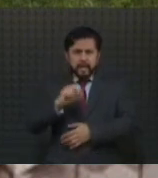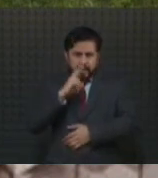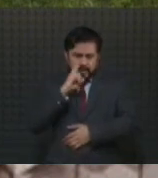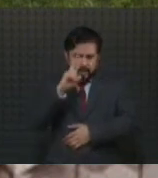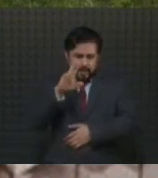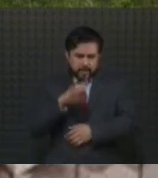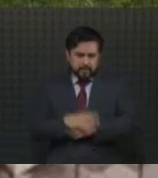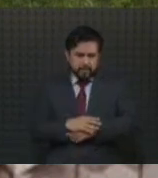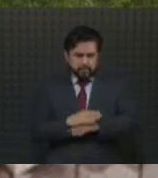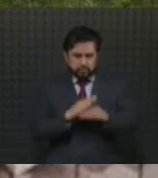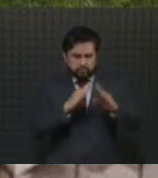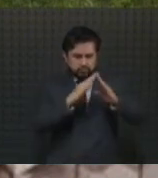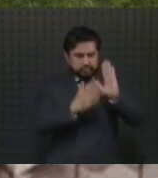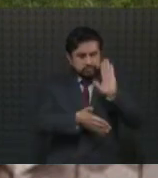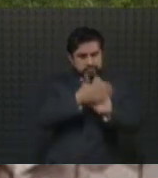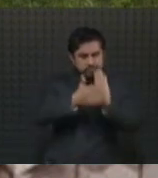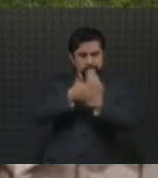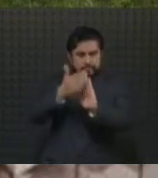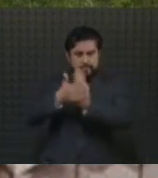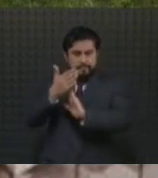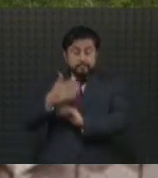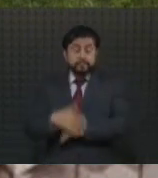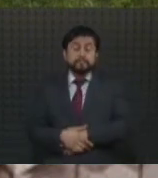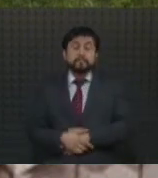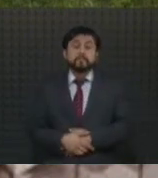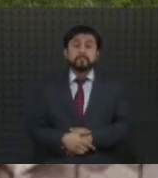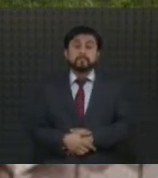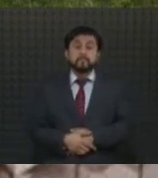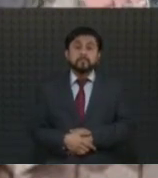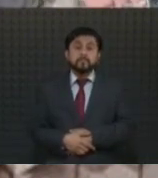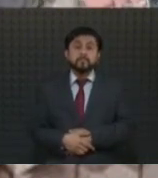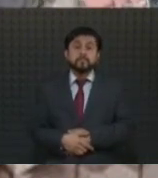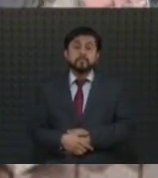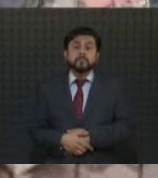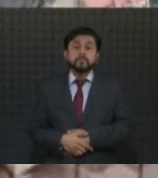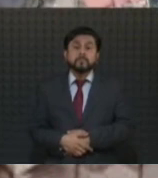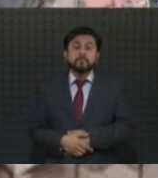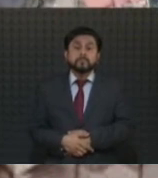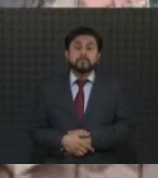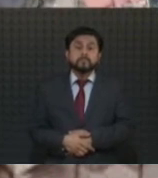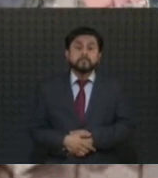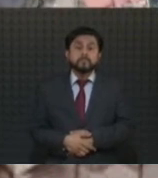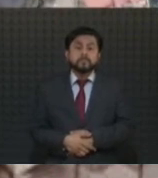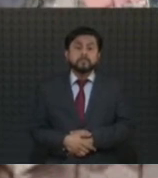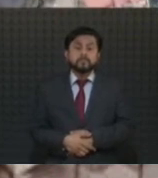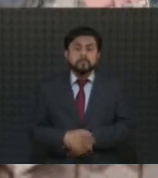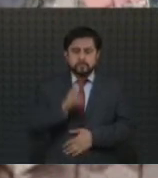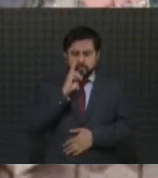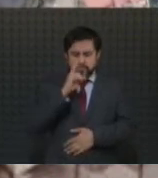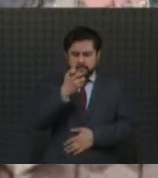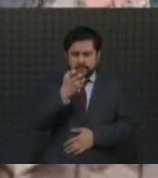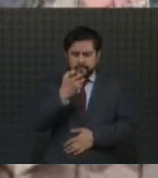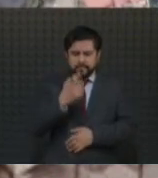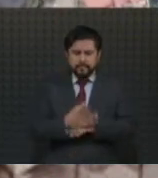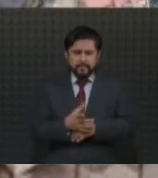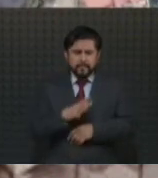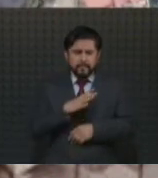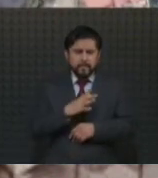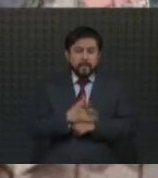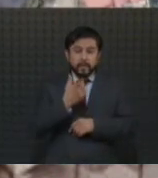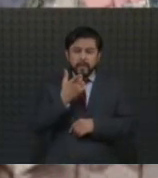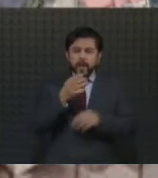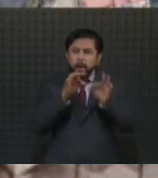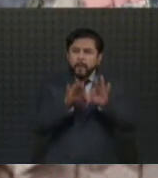con las vistas hacia este lugar. Y pues aquí lo que me queda es, aquí muy